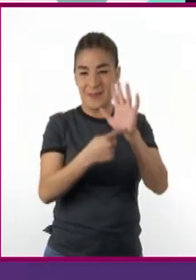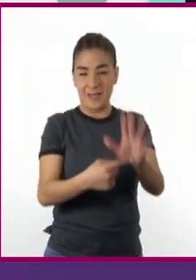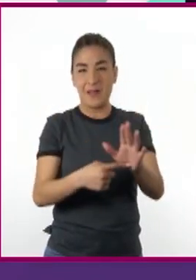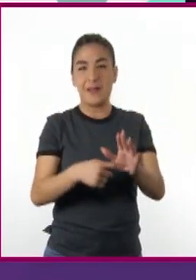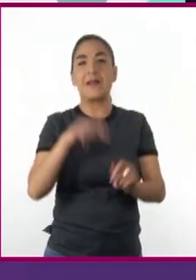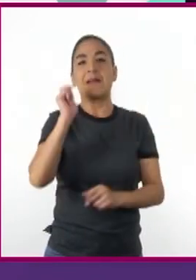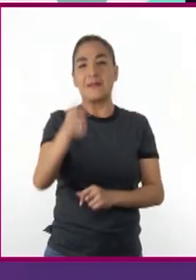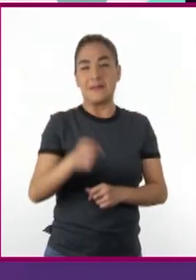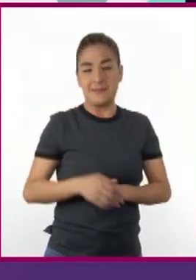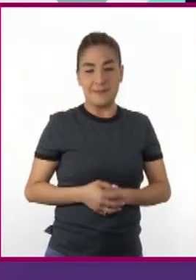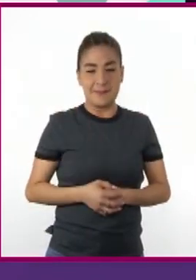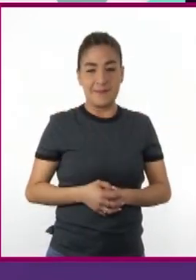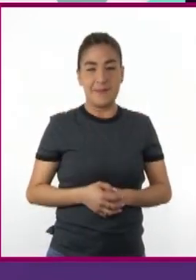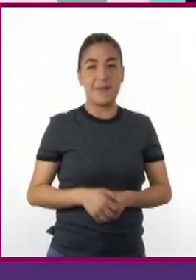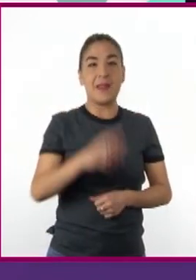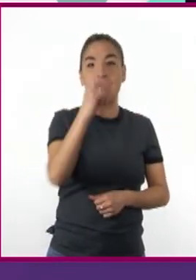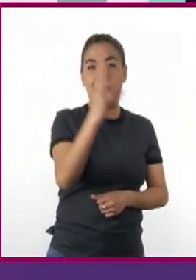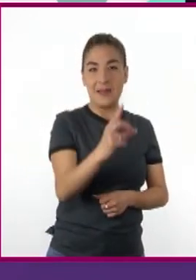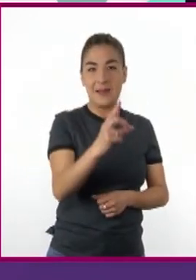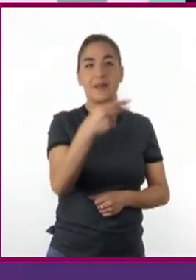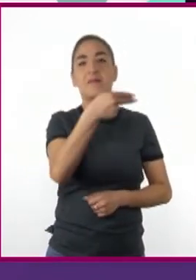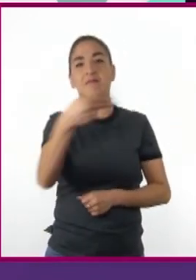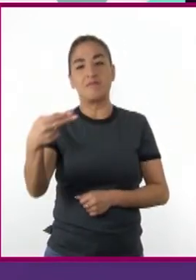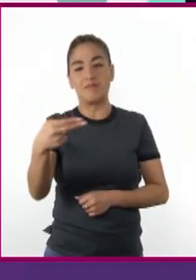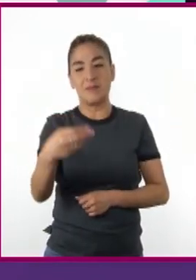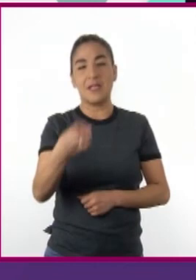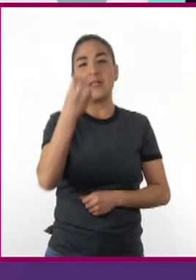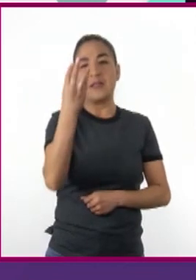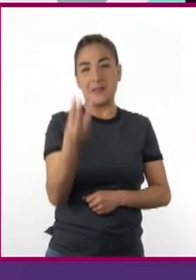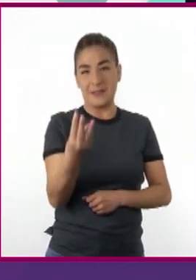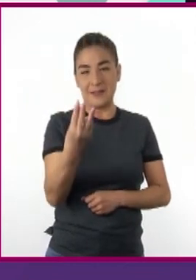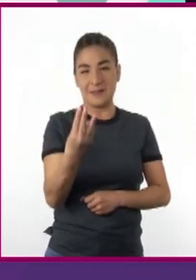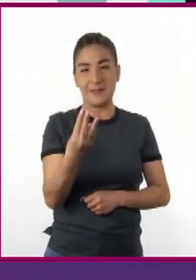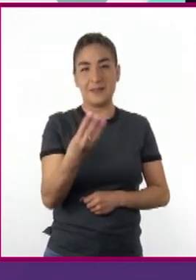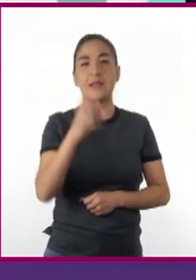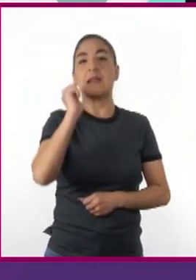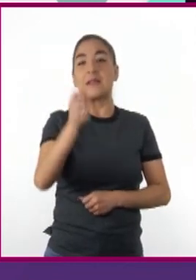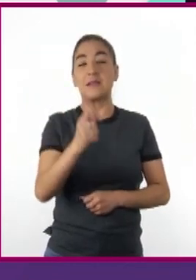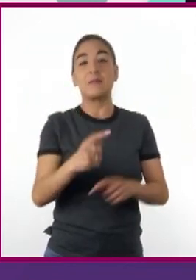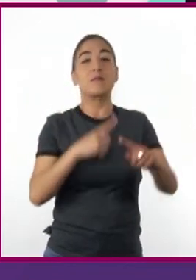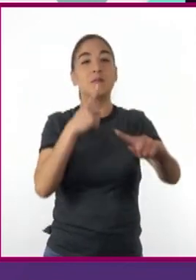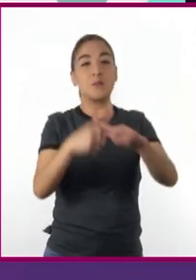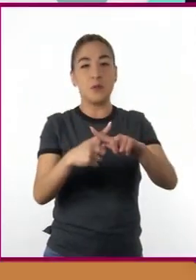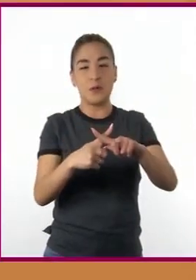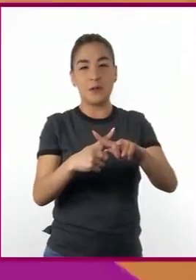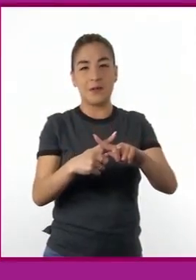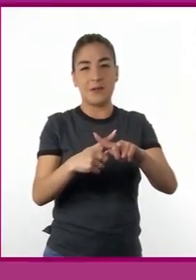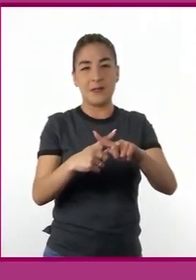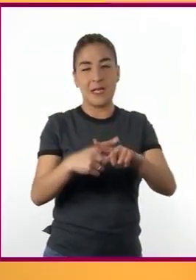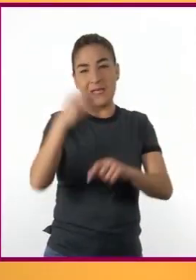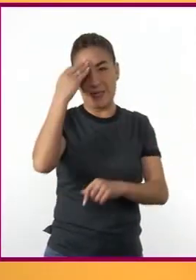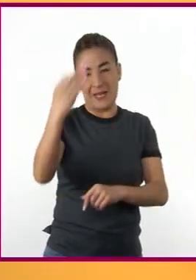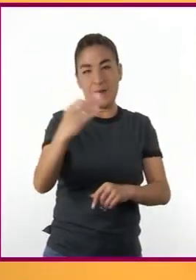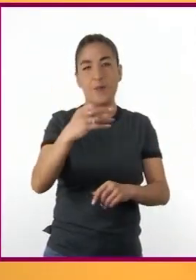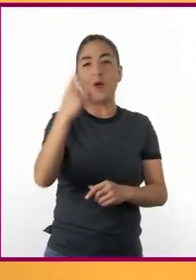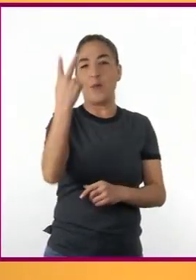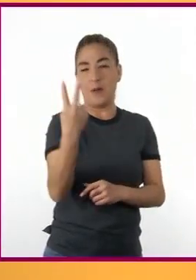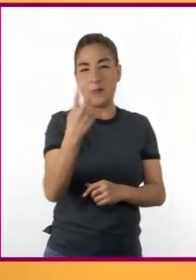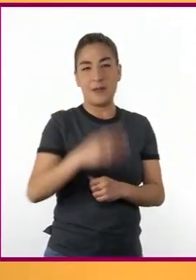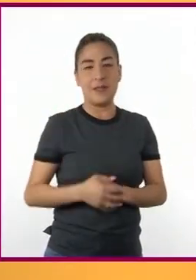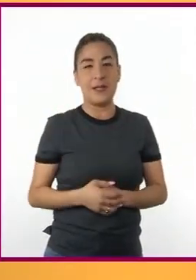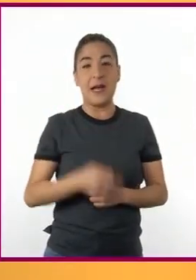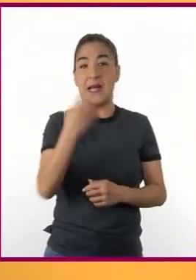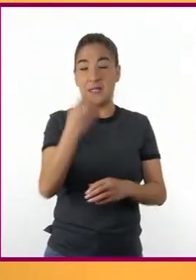es distancia igual a 3 que multiplica el tiempo al cuadrado. Solo nos